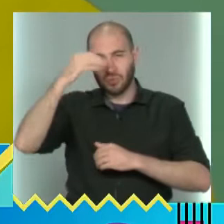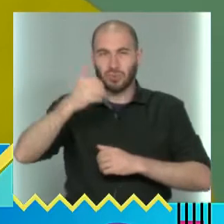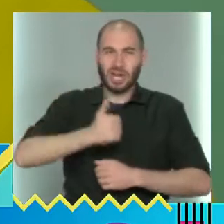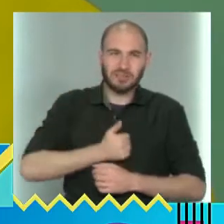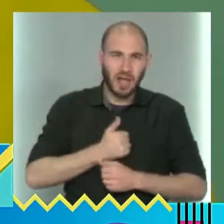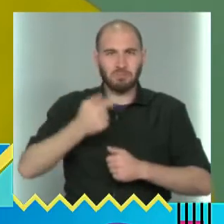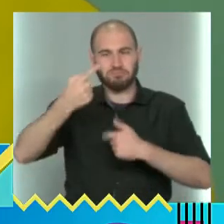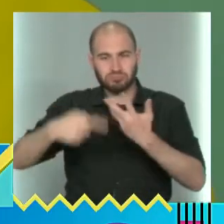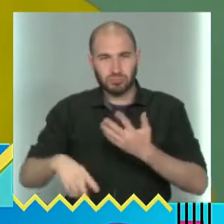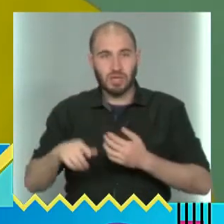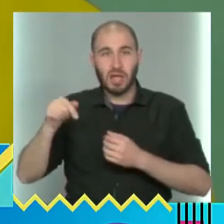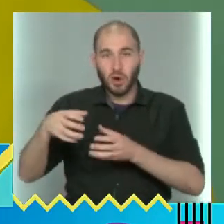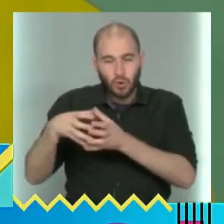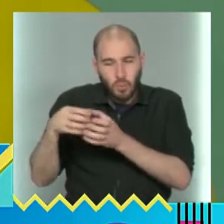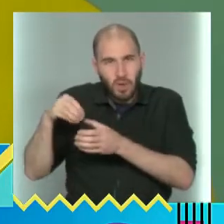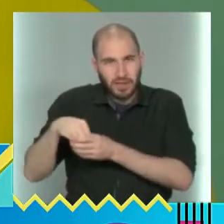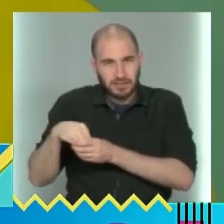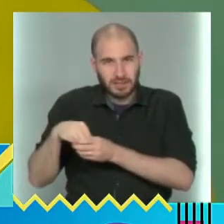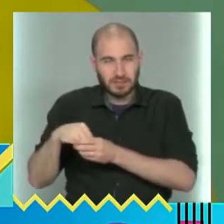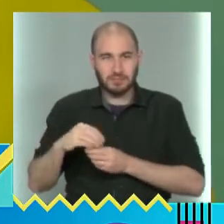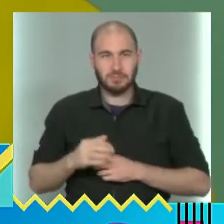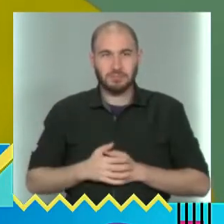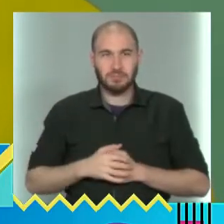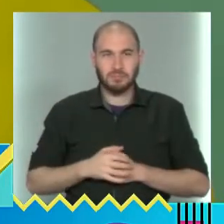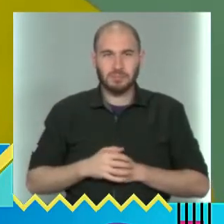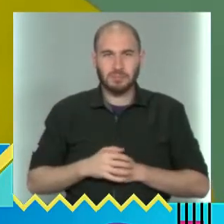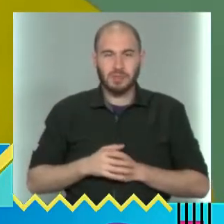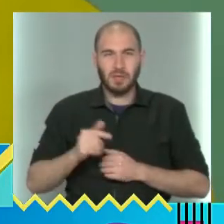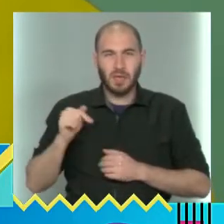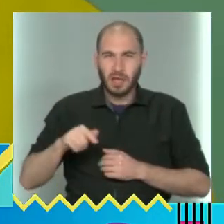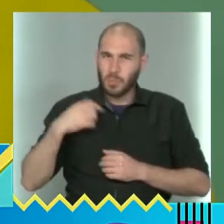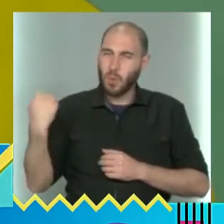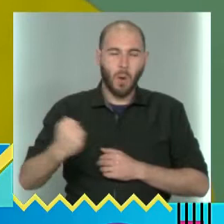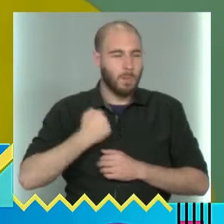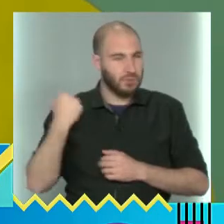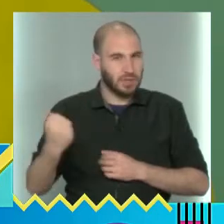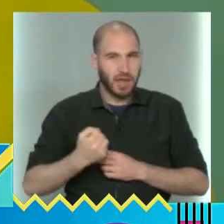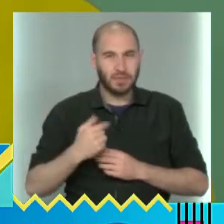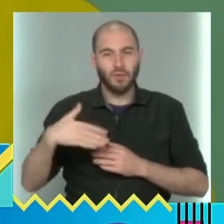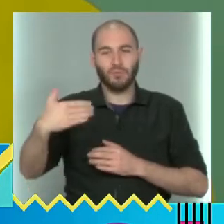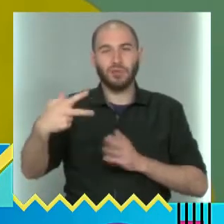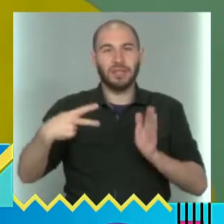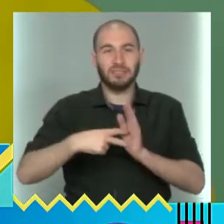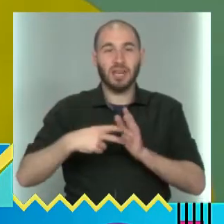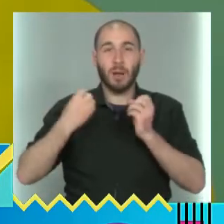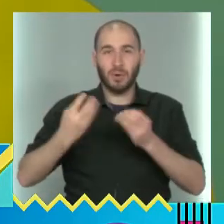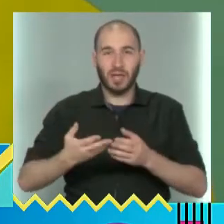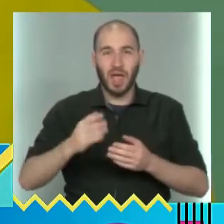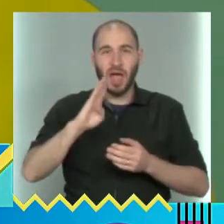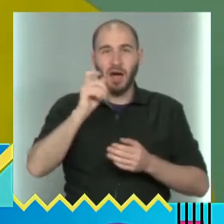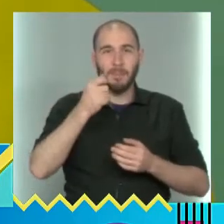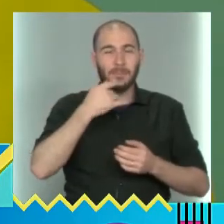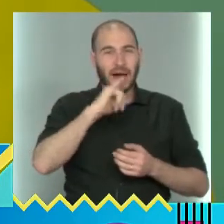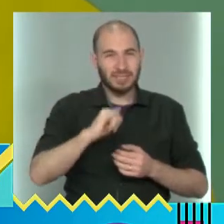cristianismo, y estos alawitas van a tener una importancia fundamental en el futuro de Siria, porque cuando el Baas toma